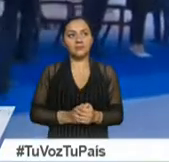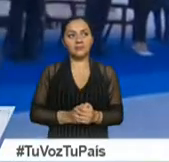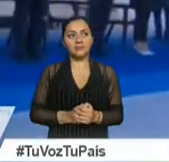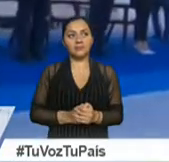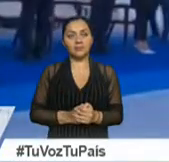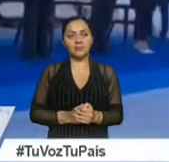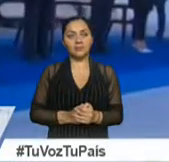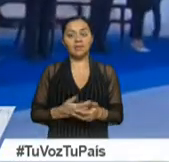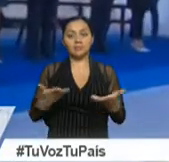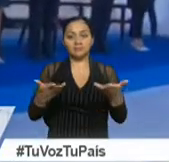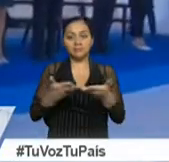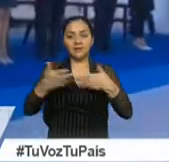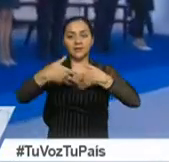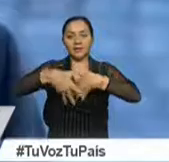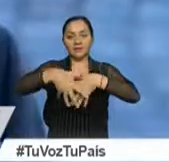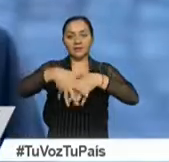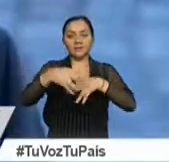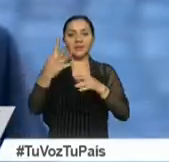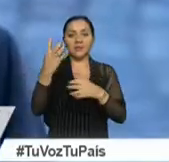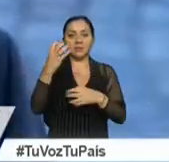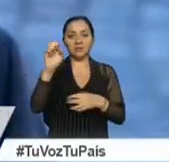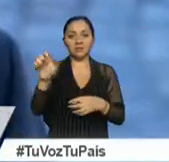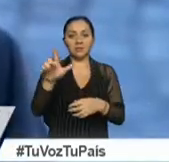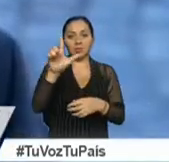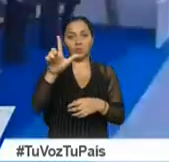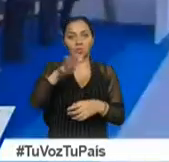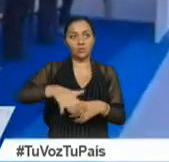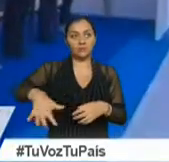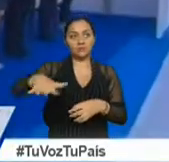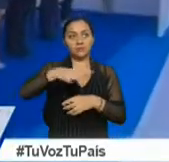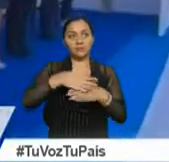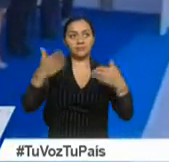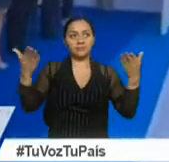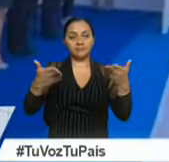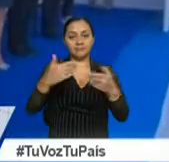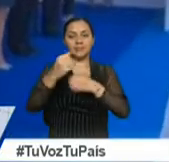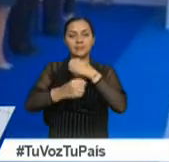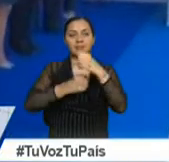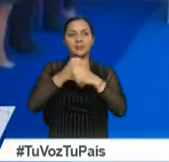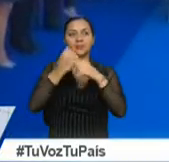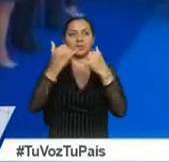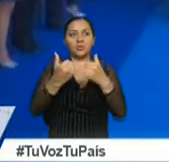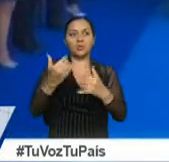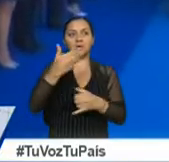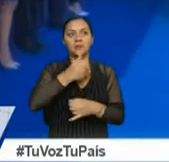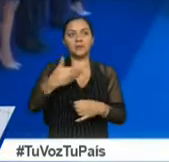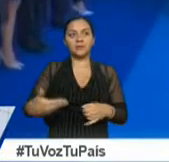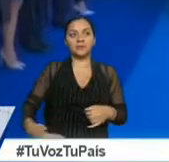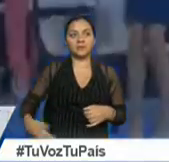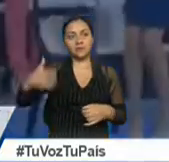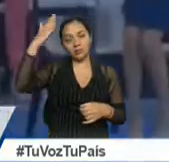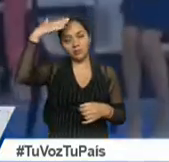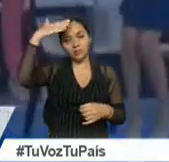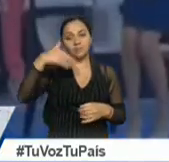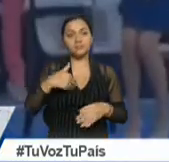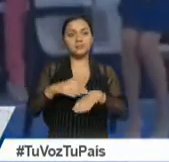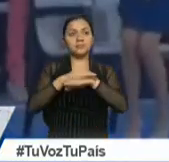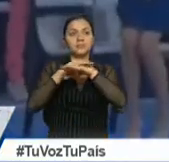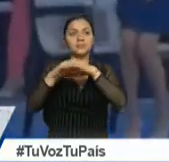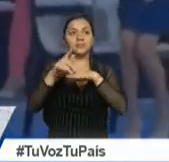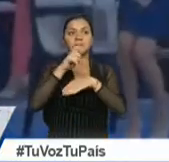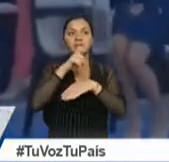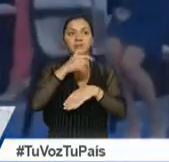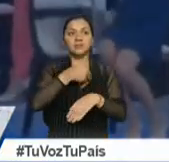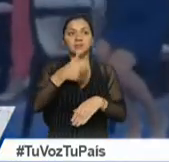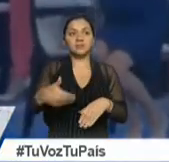tradicional desfile del 14 de julio en los Campos Elíseos ha contado este año con la presencia del presidente Donald Trump, invitado por el jefe del